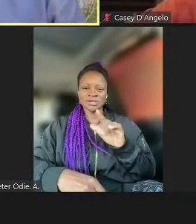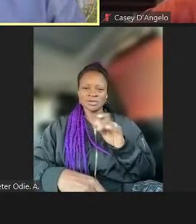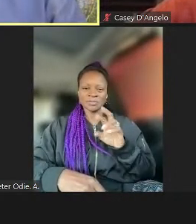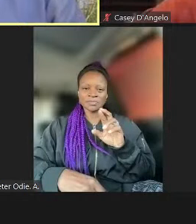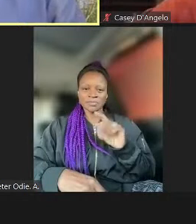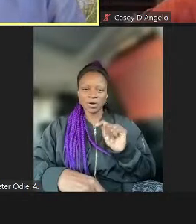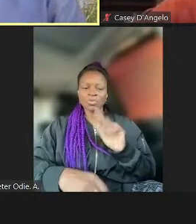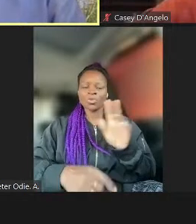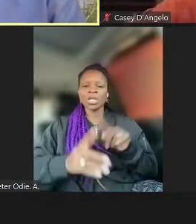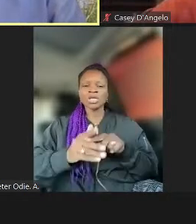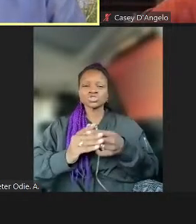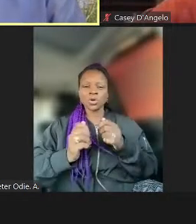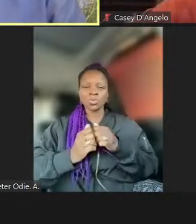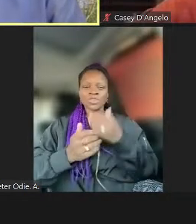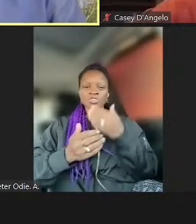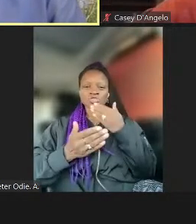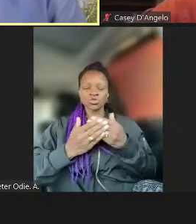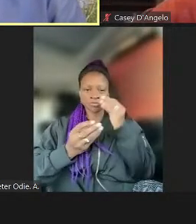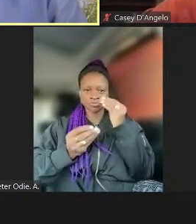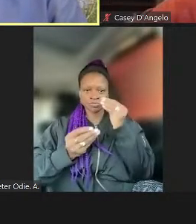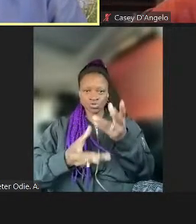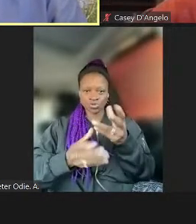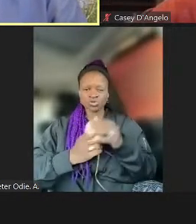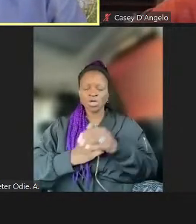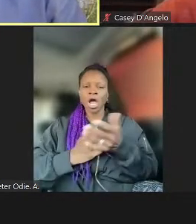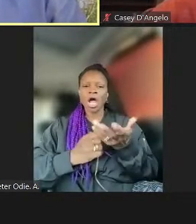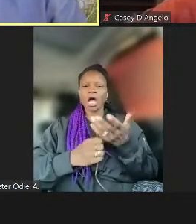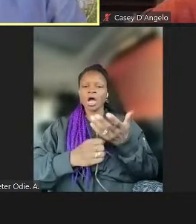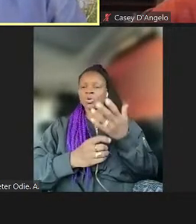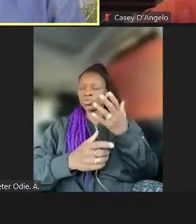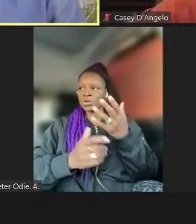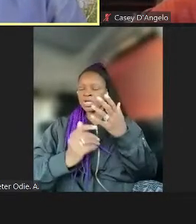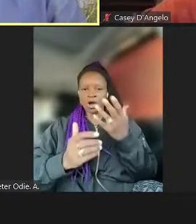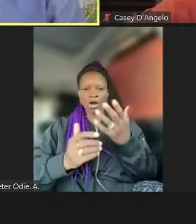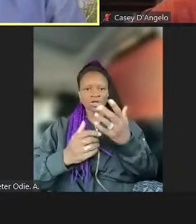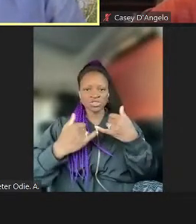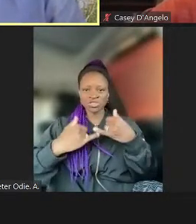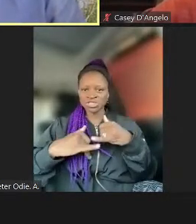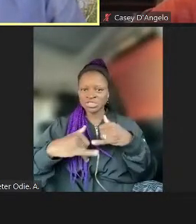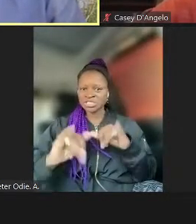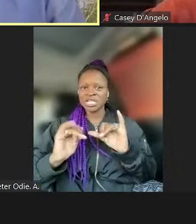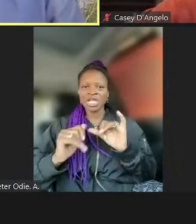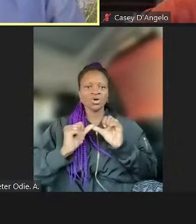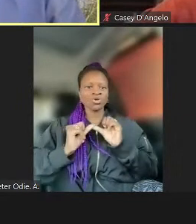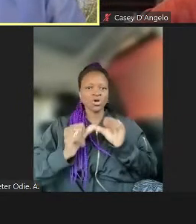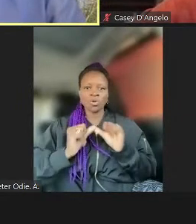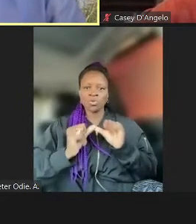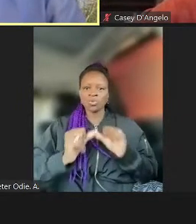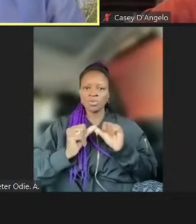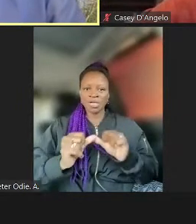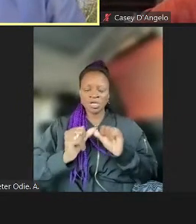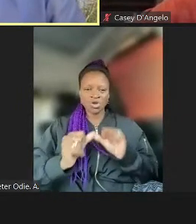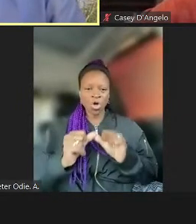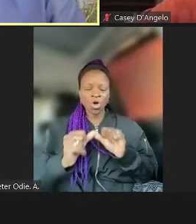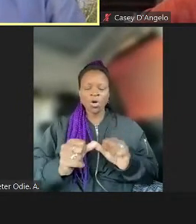Vamos a empezar con las buenas noticias del condado. Nuestra campaña de vacunas sigue,